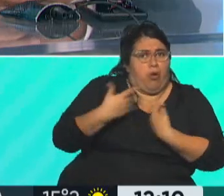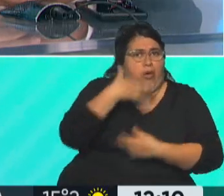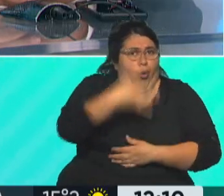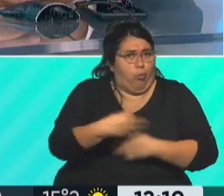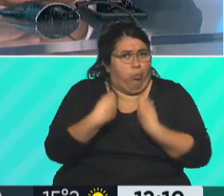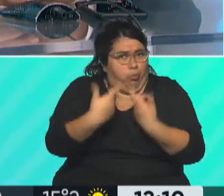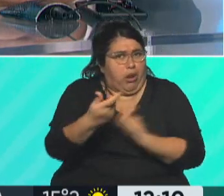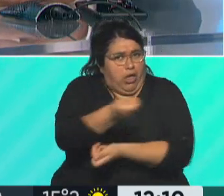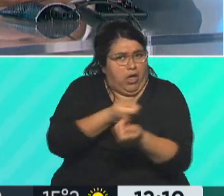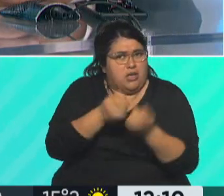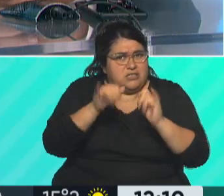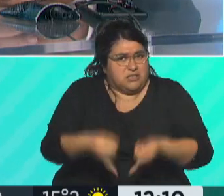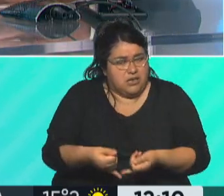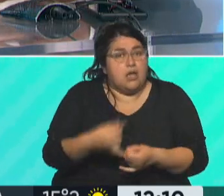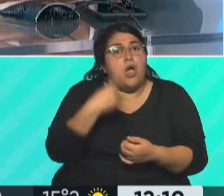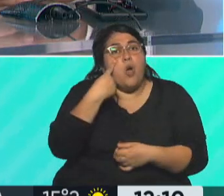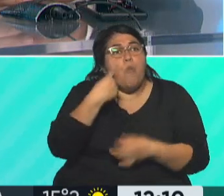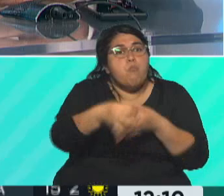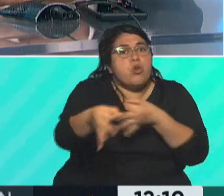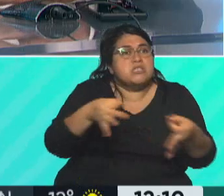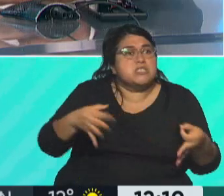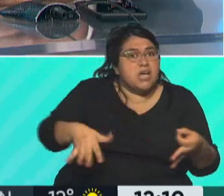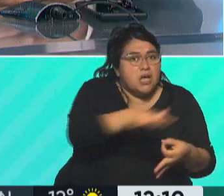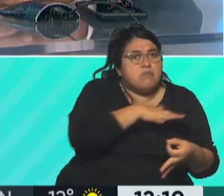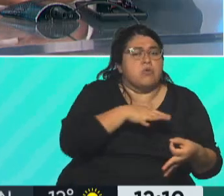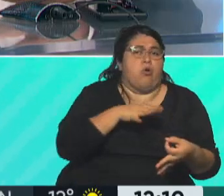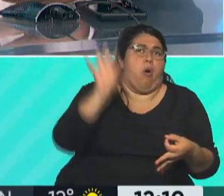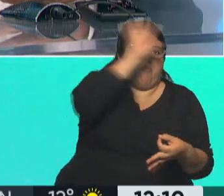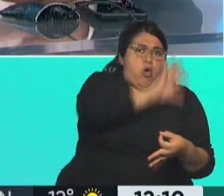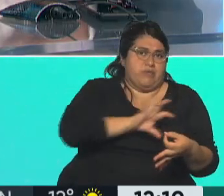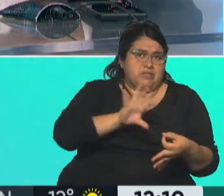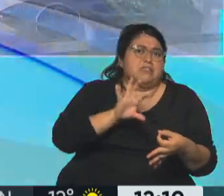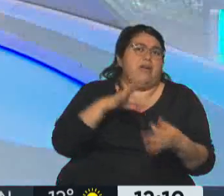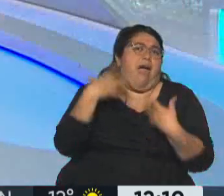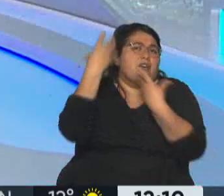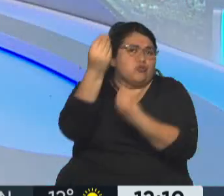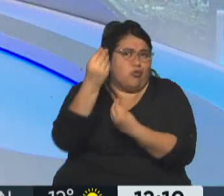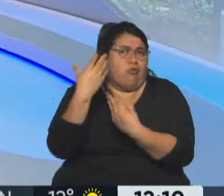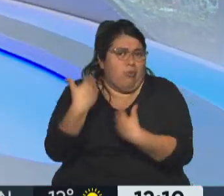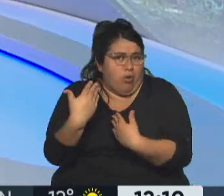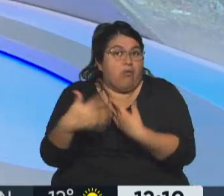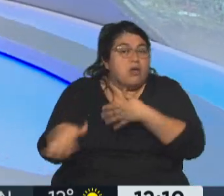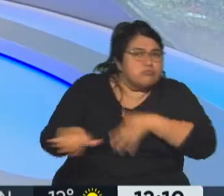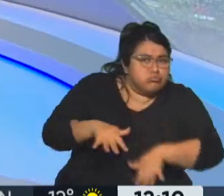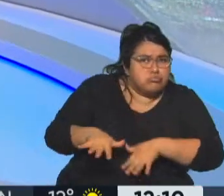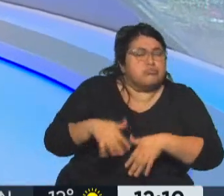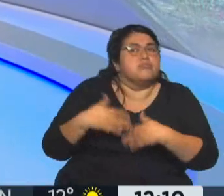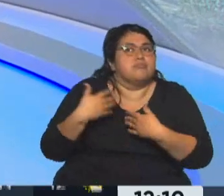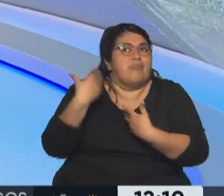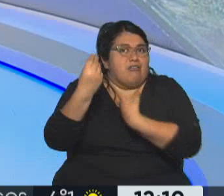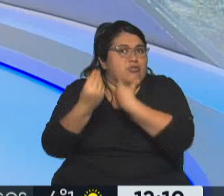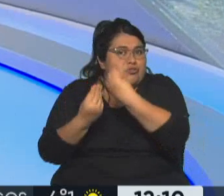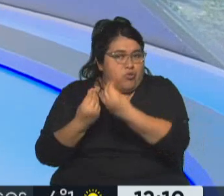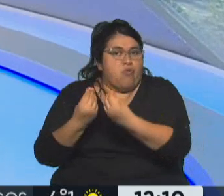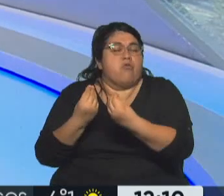esto este y los municipios van a tener o las provincias van a tener un recurso extra si hay mayor actividad a propósito de este